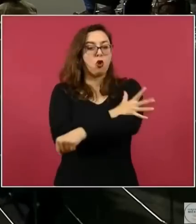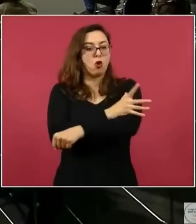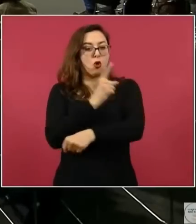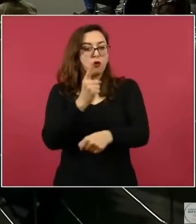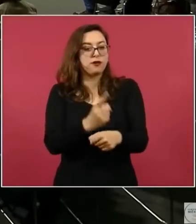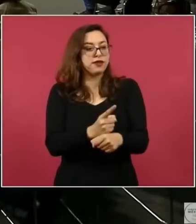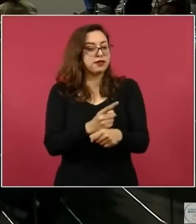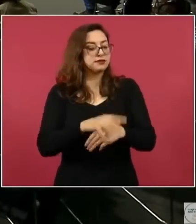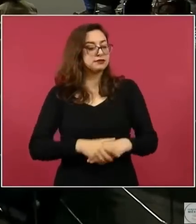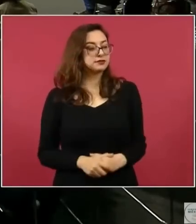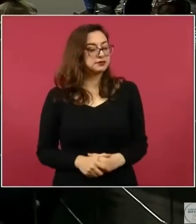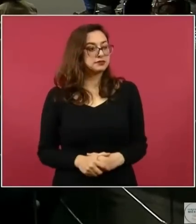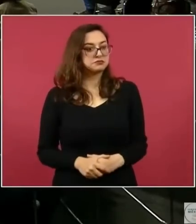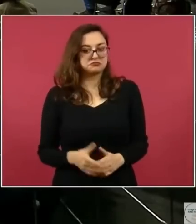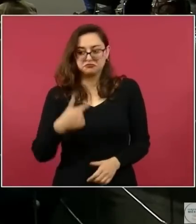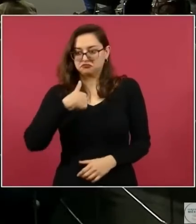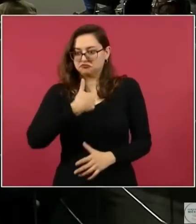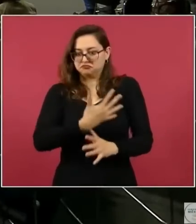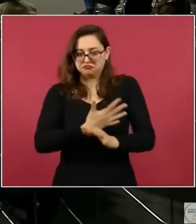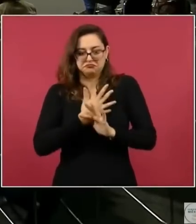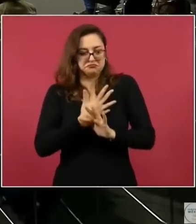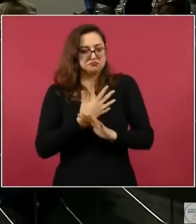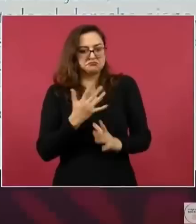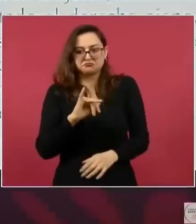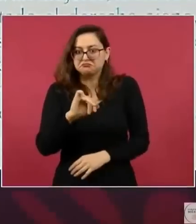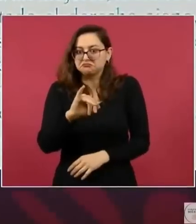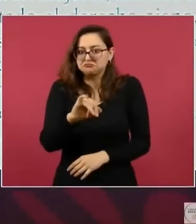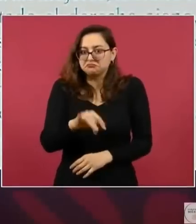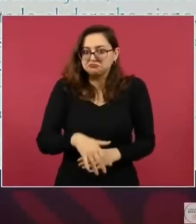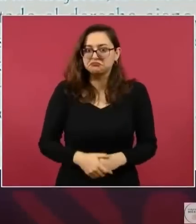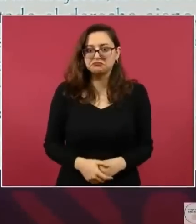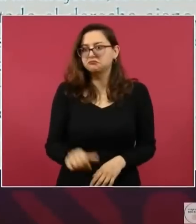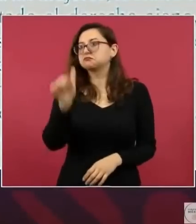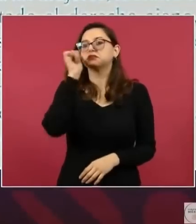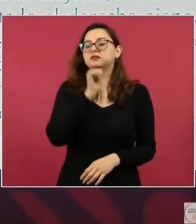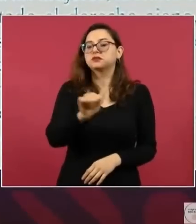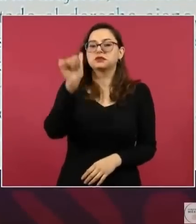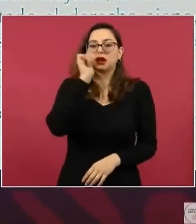Muy contrario a lo que